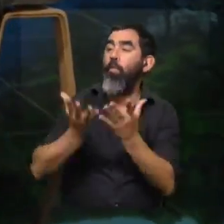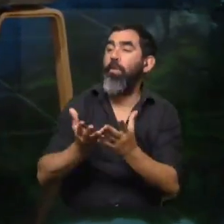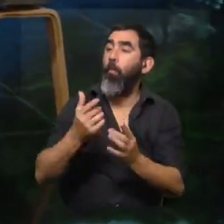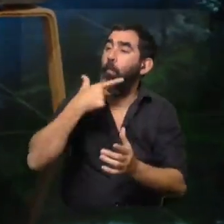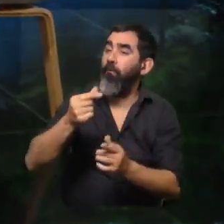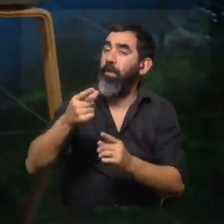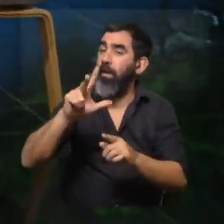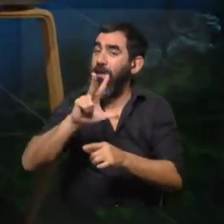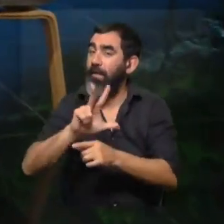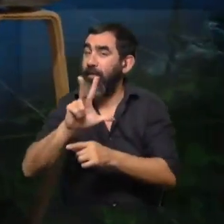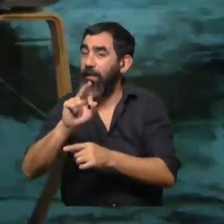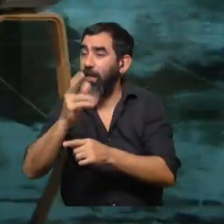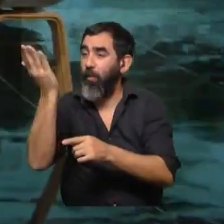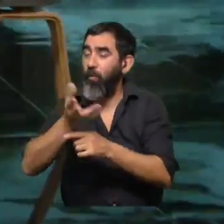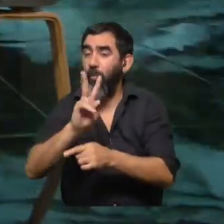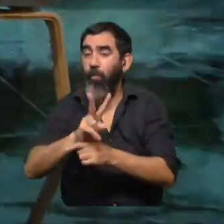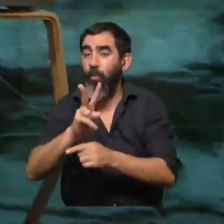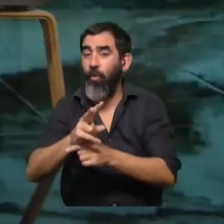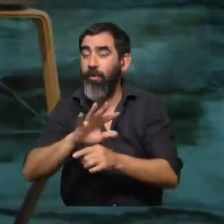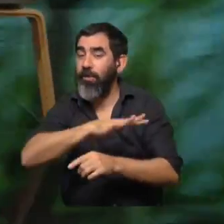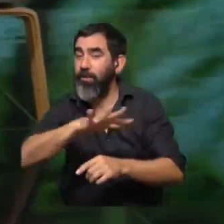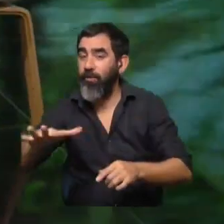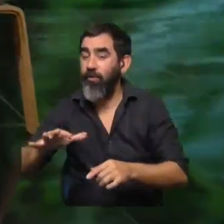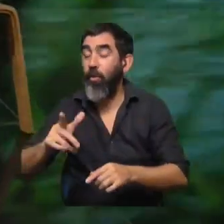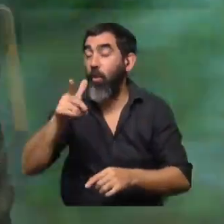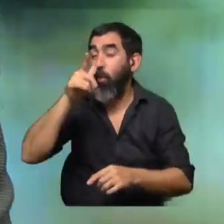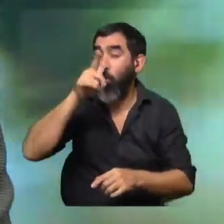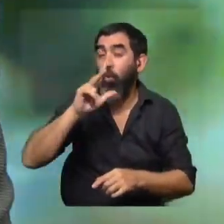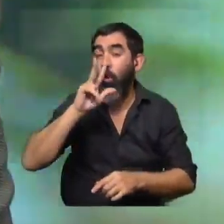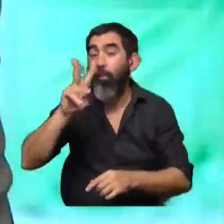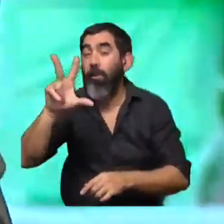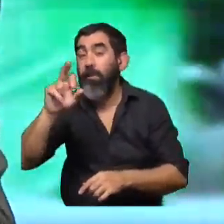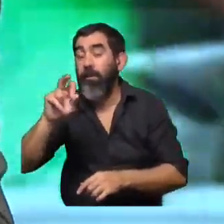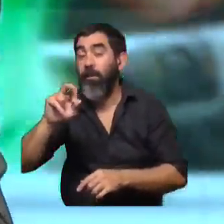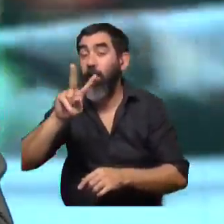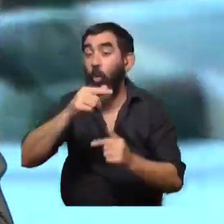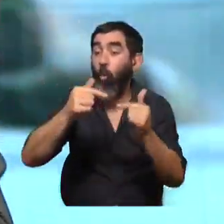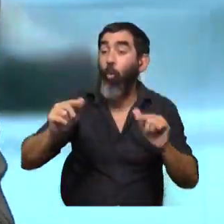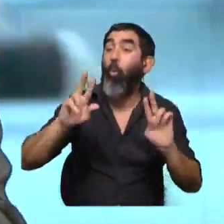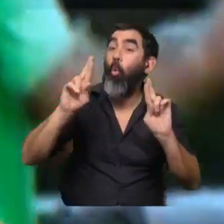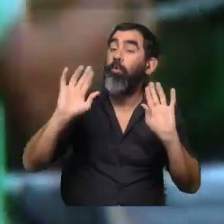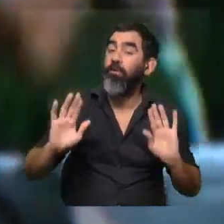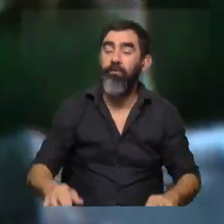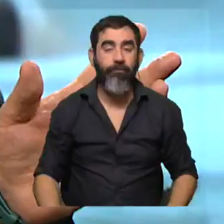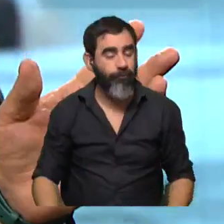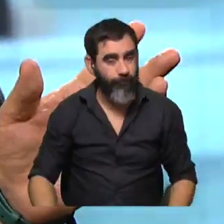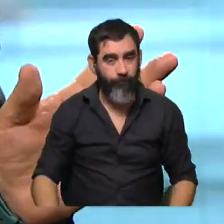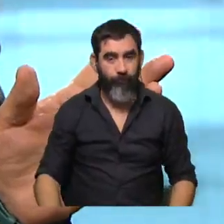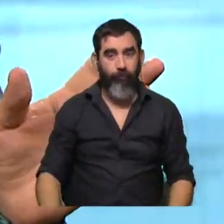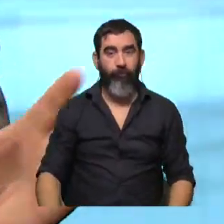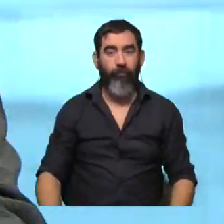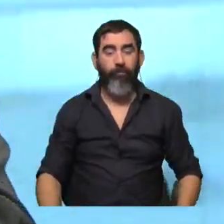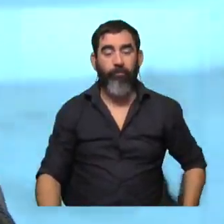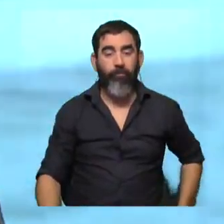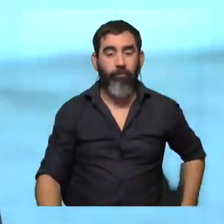proteger el 30% del mar. Qué desafío, ¿eh? En julio del 2030 celebrar las dos cosas. Bueno, el inicio del Campeonato del Mundo en el Estadio